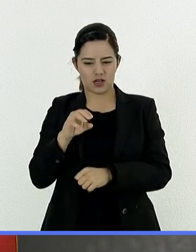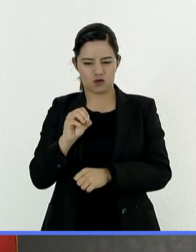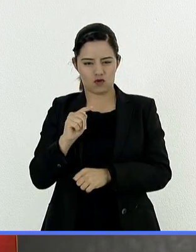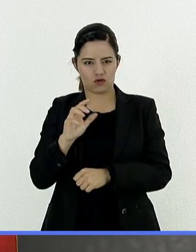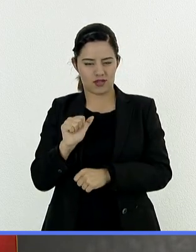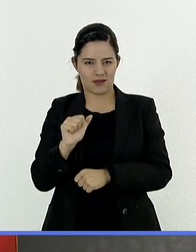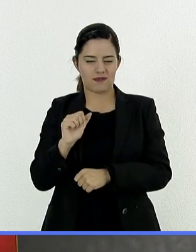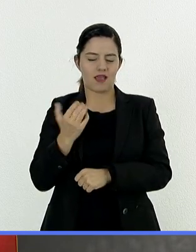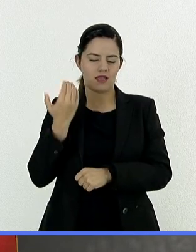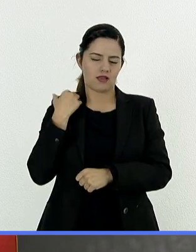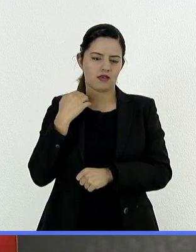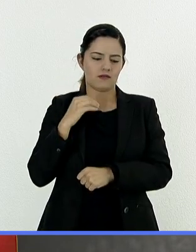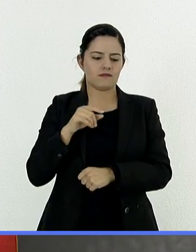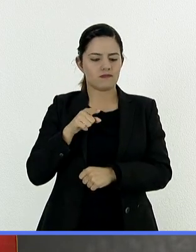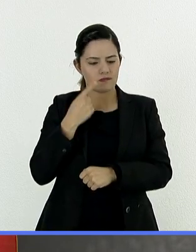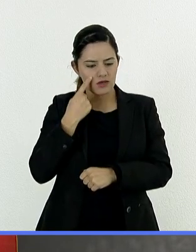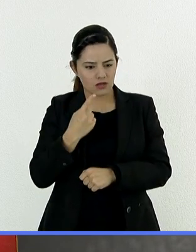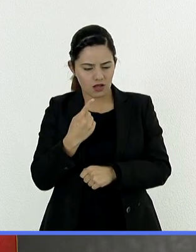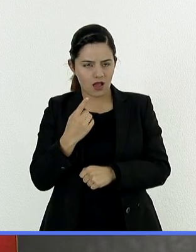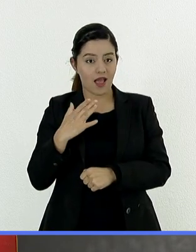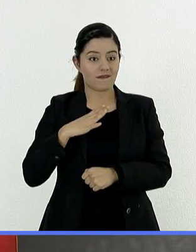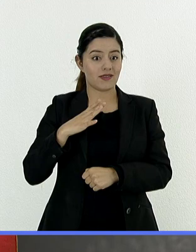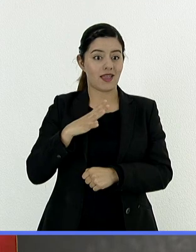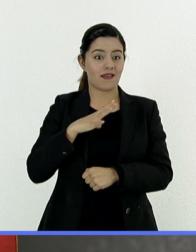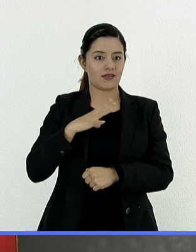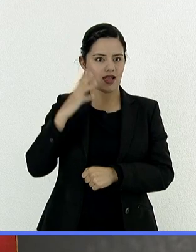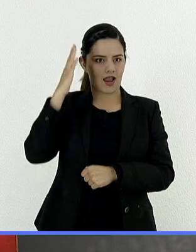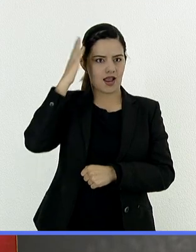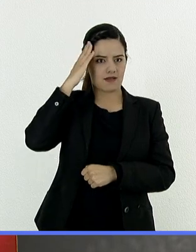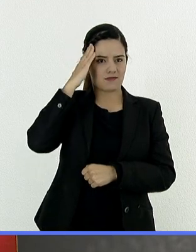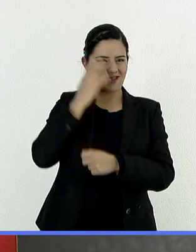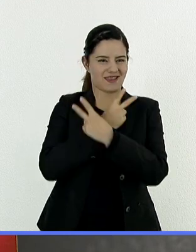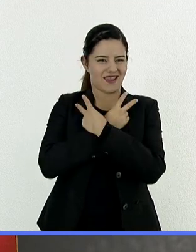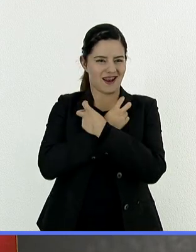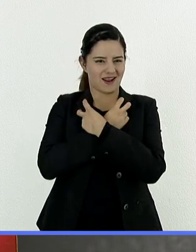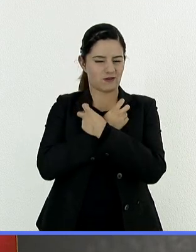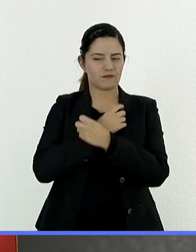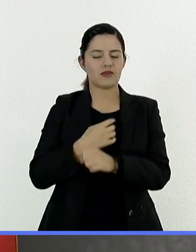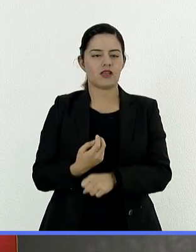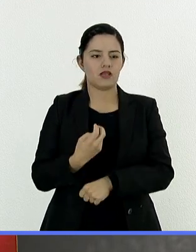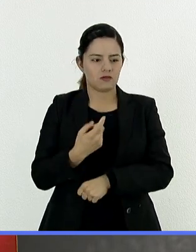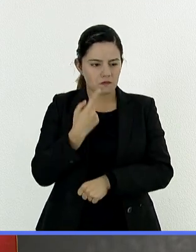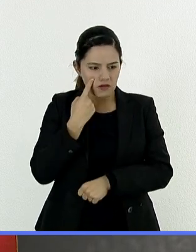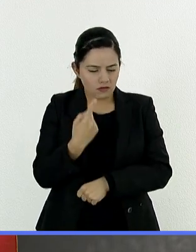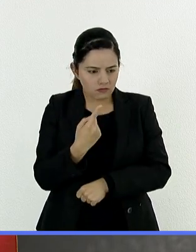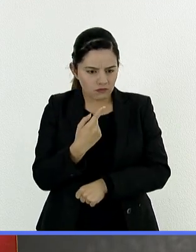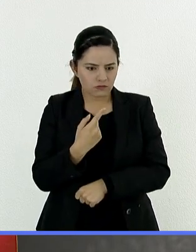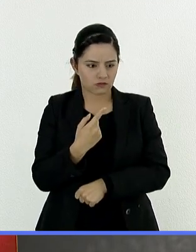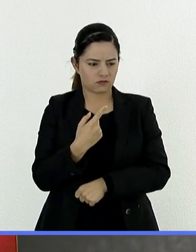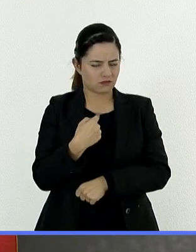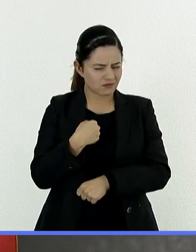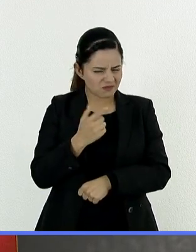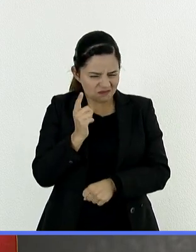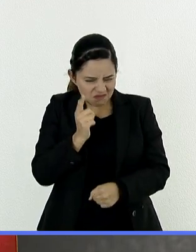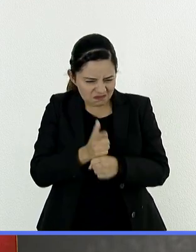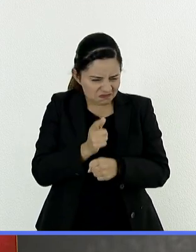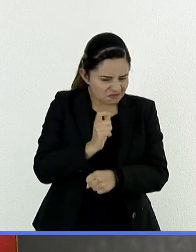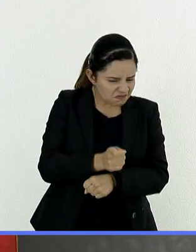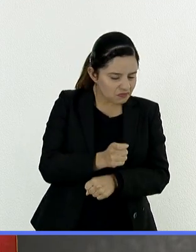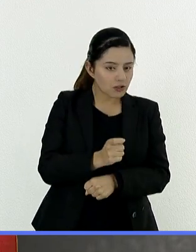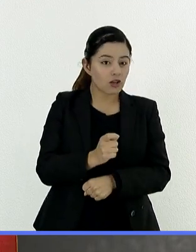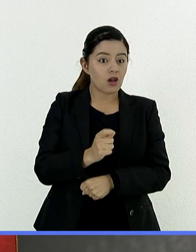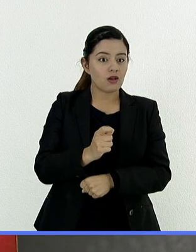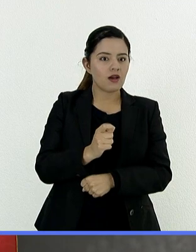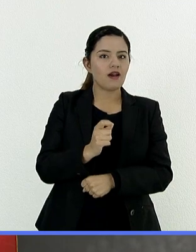algunos elementos y unos cráneos que en un principio me hicieron muy particulares Y resultaron ser osos Es la primera vez que se